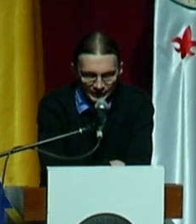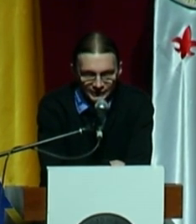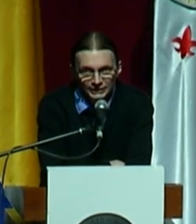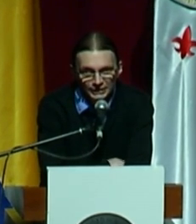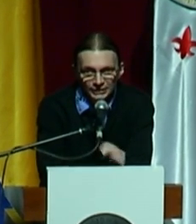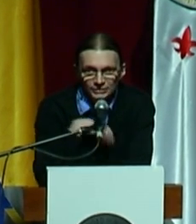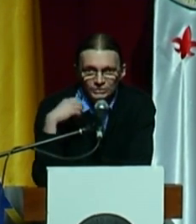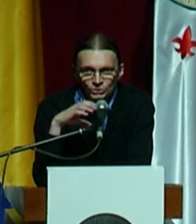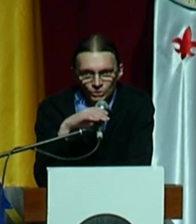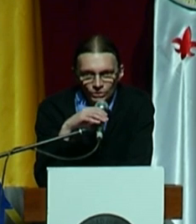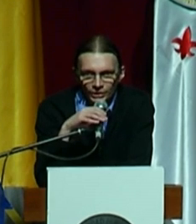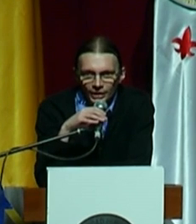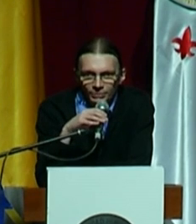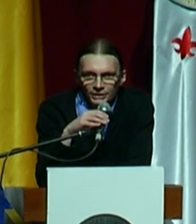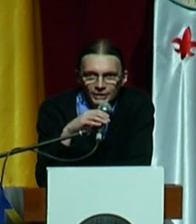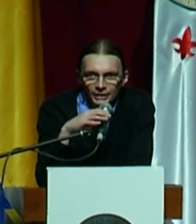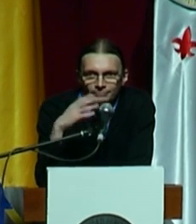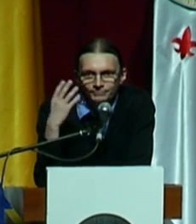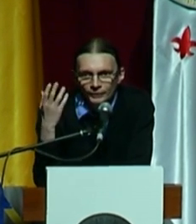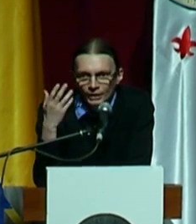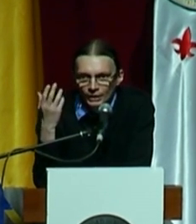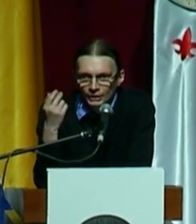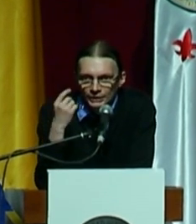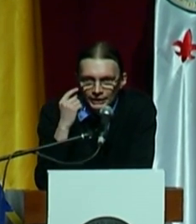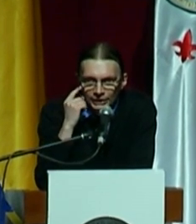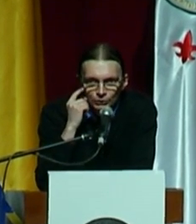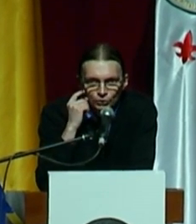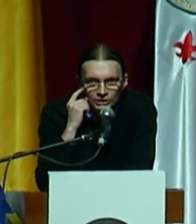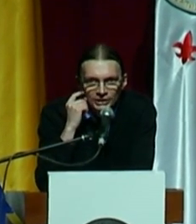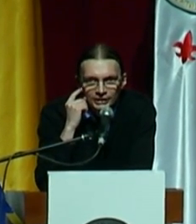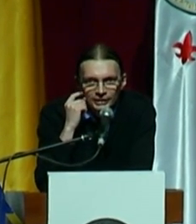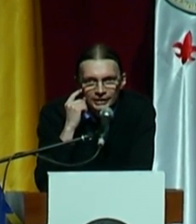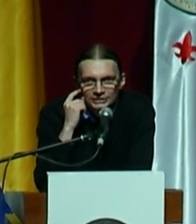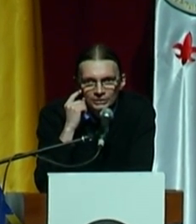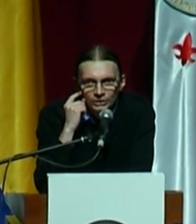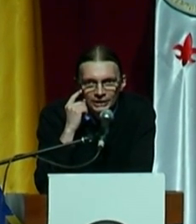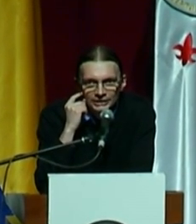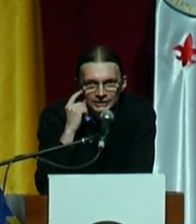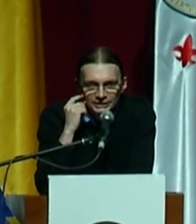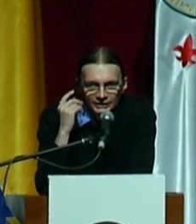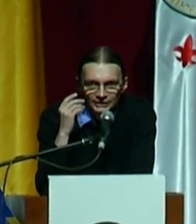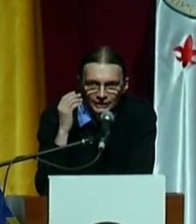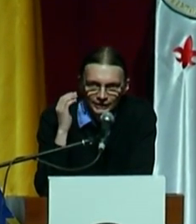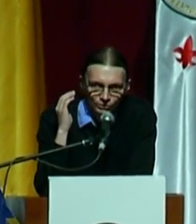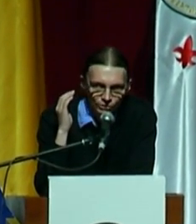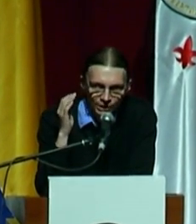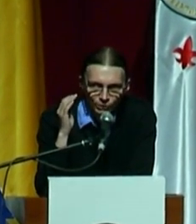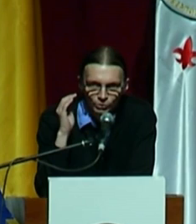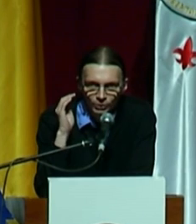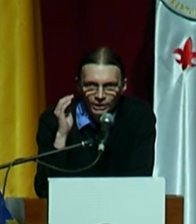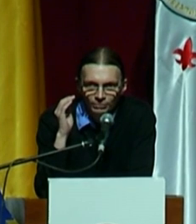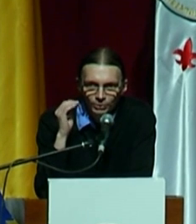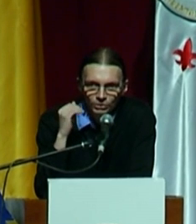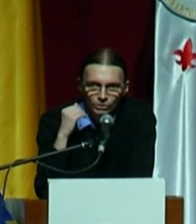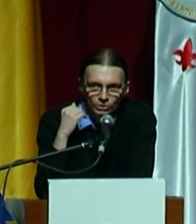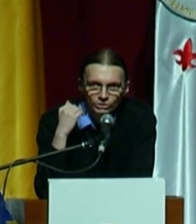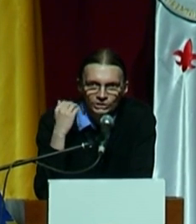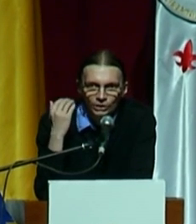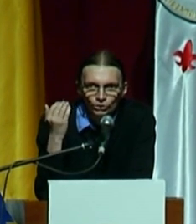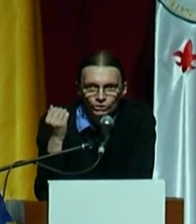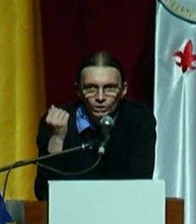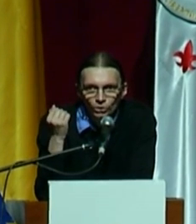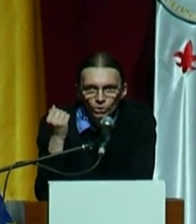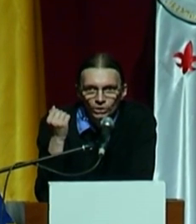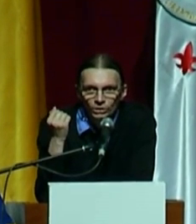qué es la ciencia. Nosotros generalmente tenemos una serie de ideas de lo que es la ciencia y la asociamos, por ejemplo, con